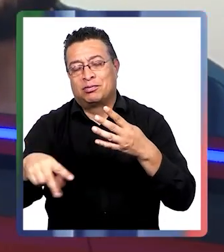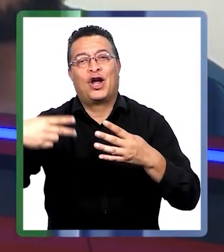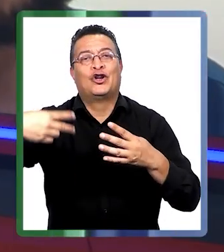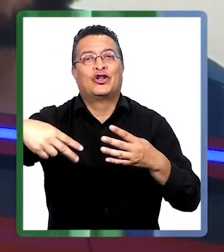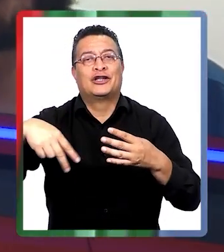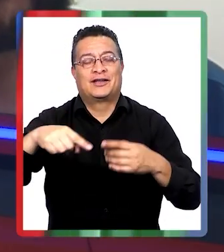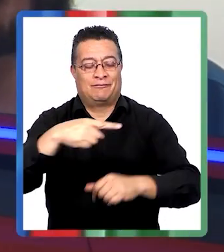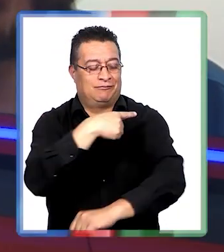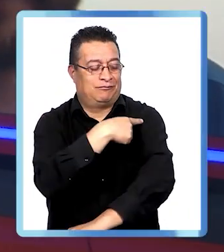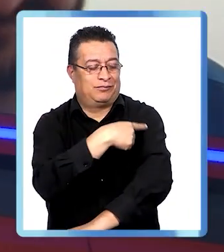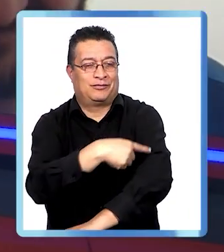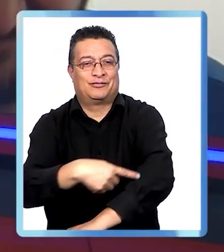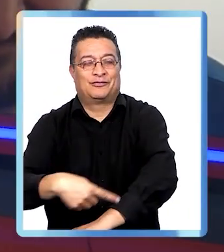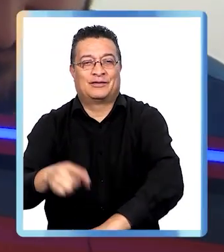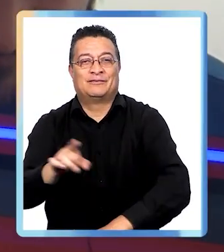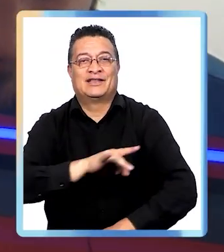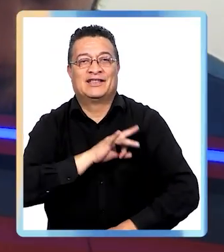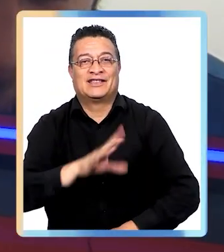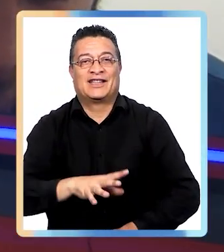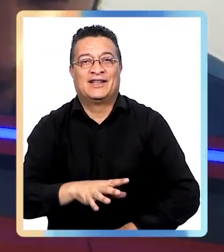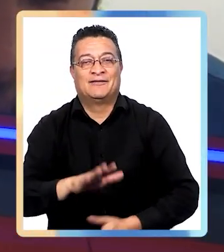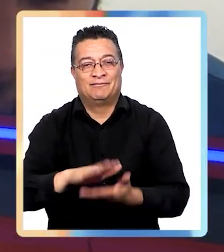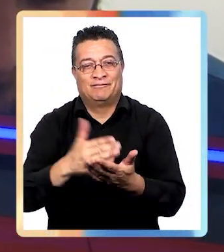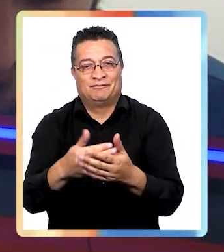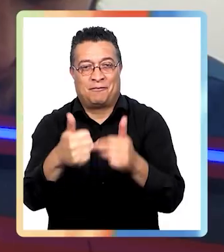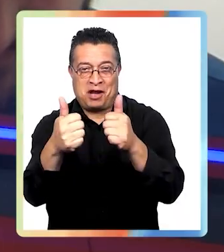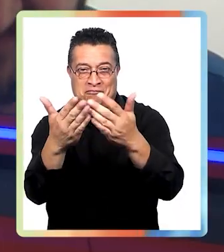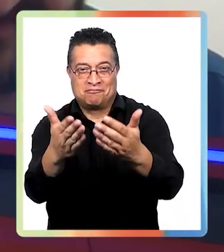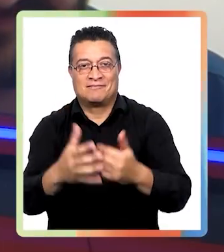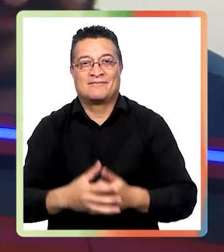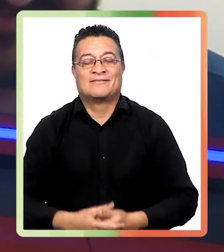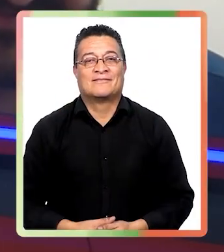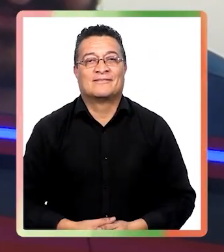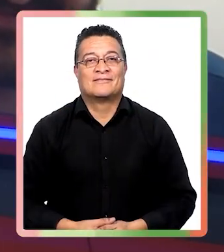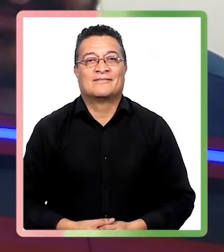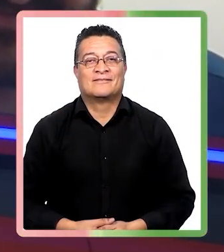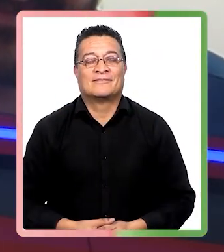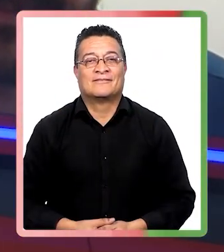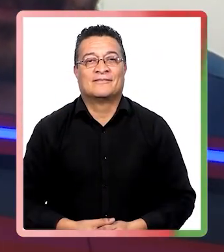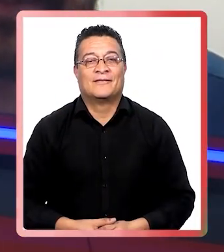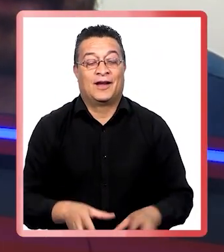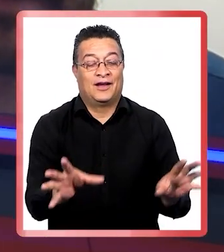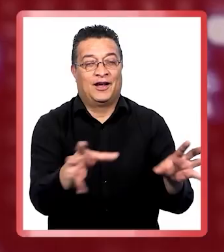toda la actualidad informativa a lo largo de las regiones del país. Que estén muy bien.